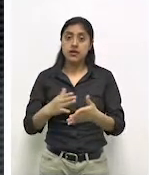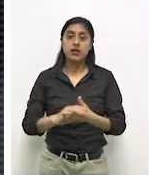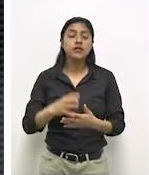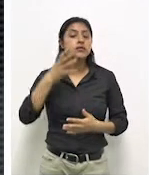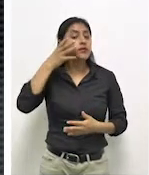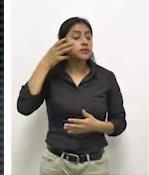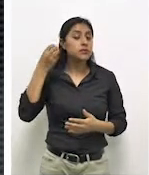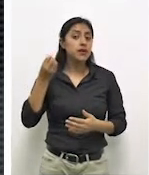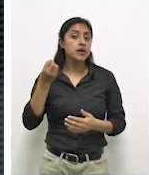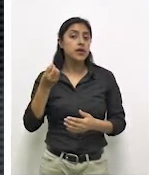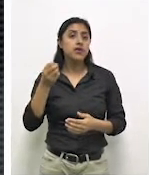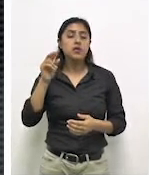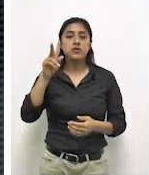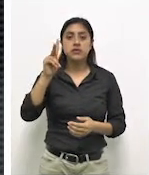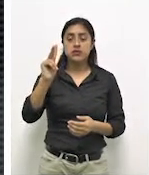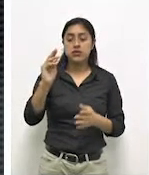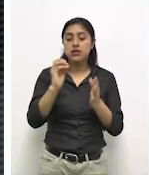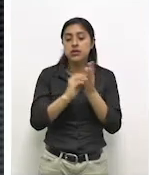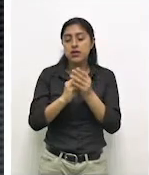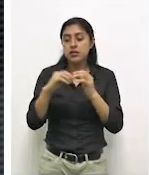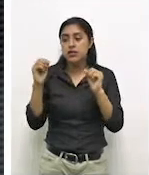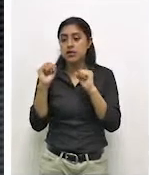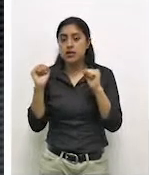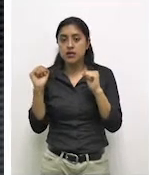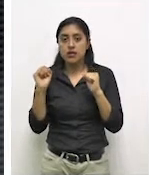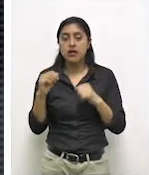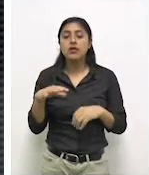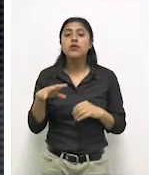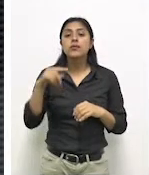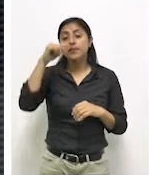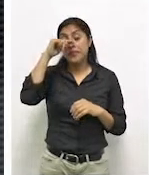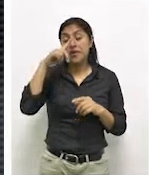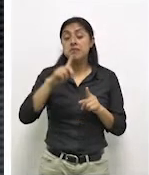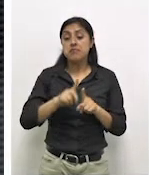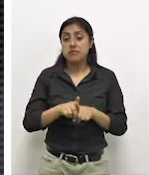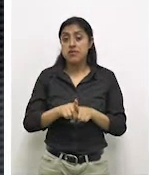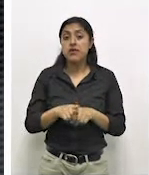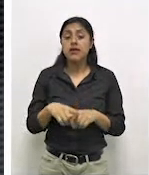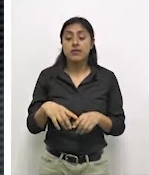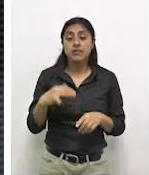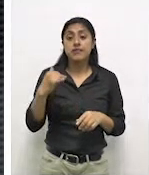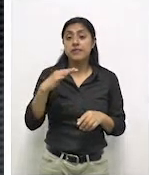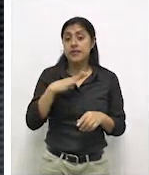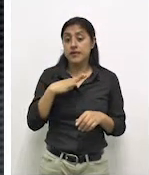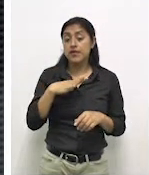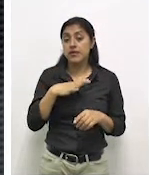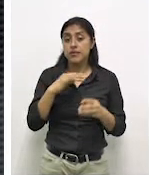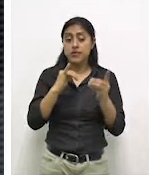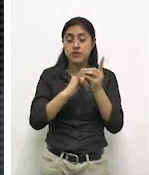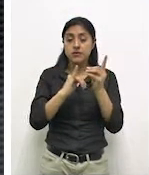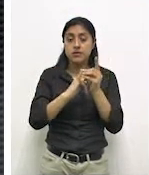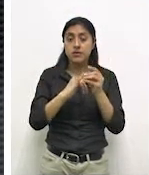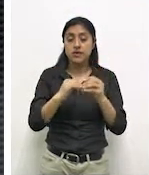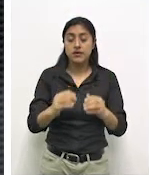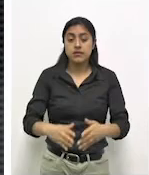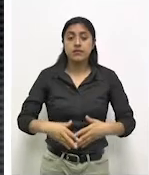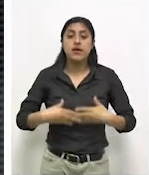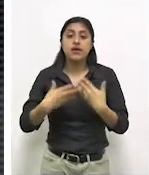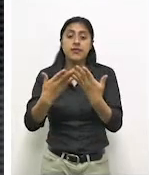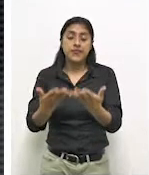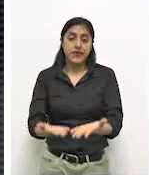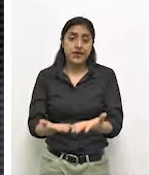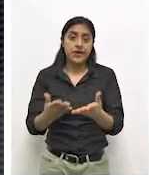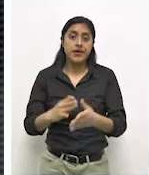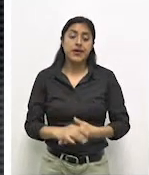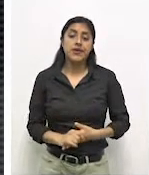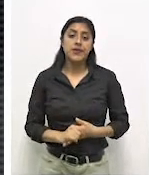8,757 documentos. También está en la lista el departamento de Quetzaltenango, donde 8,214 DPI están esperando